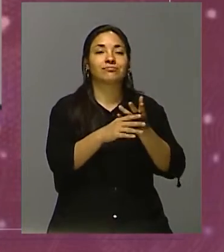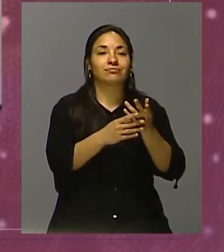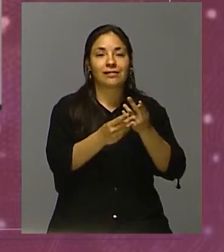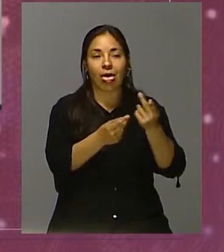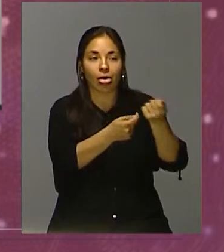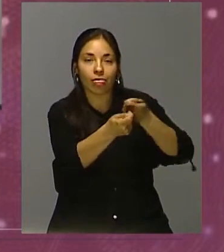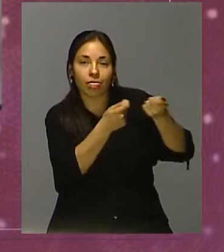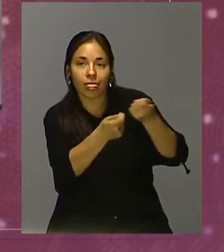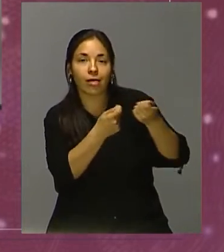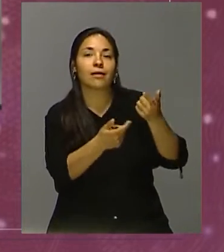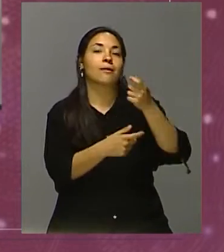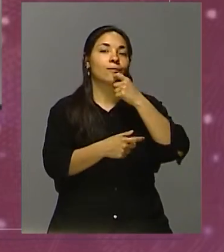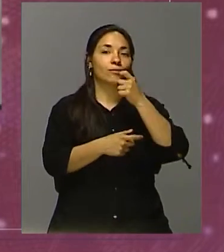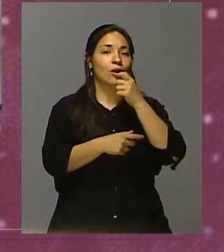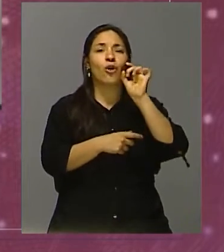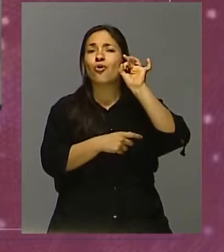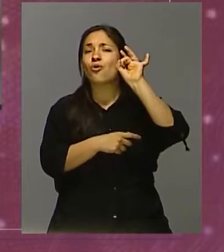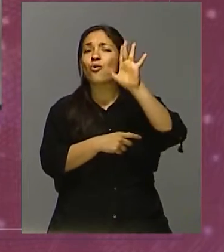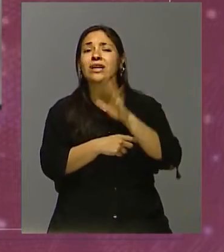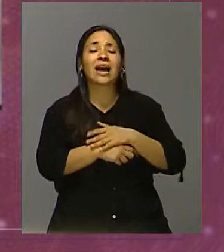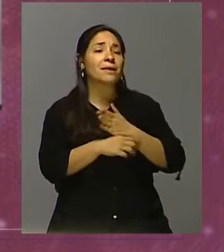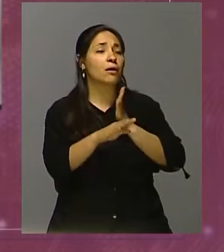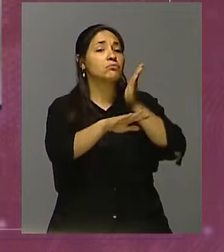hacer una cola, retener el dinero y manejarse en efectivo.